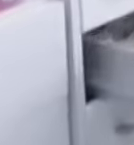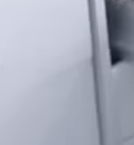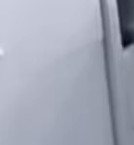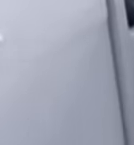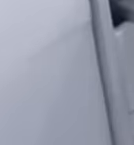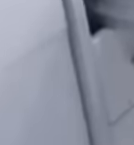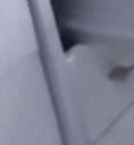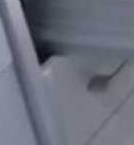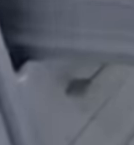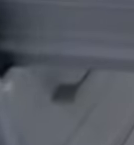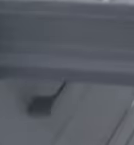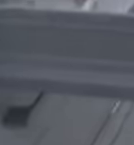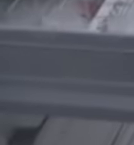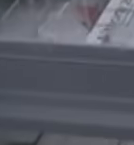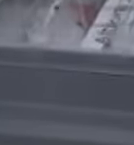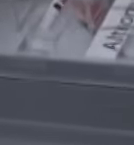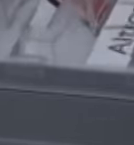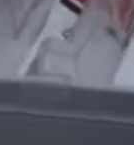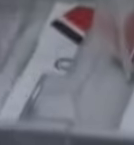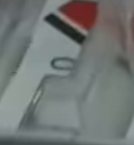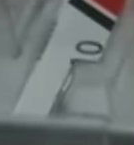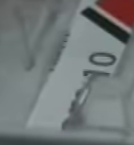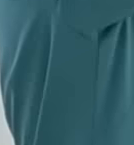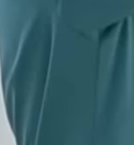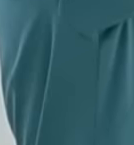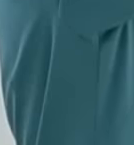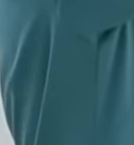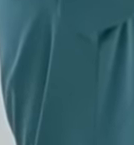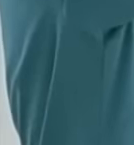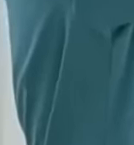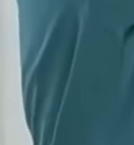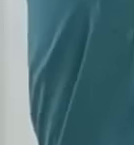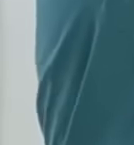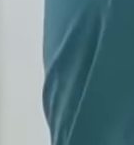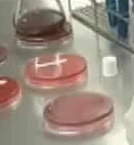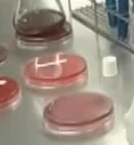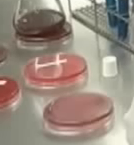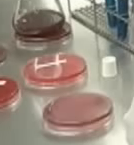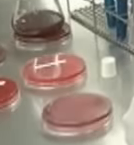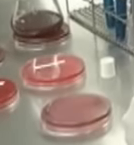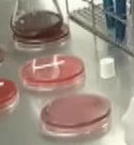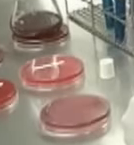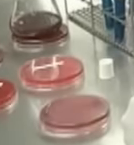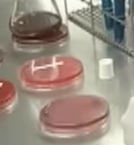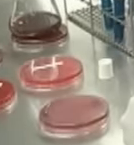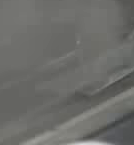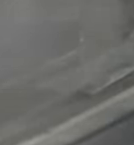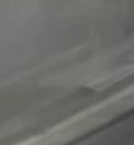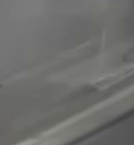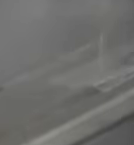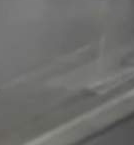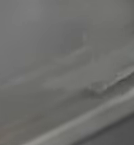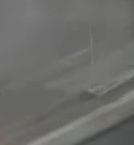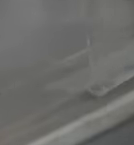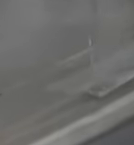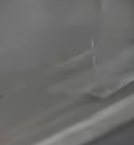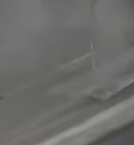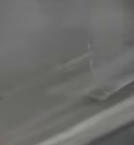7, analizaremos las subastas inversas de compra de medicamentos y cómo el Estado garantiza su